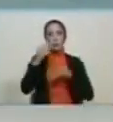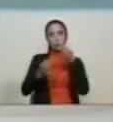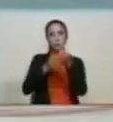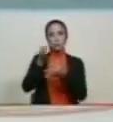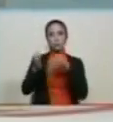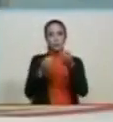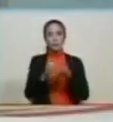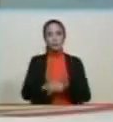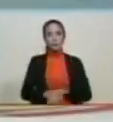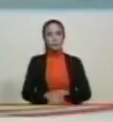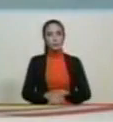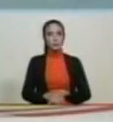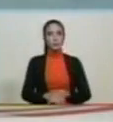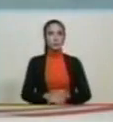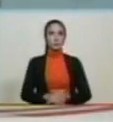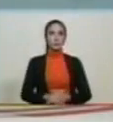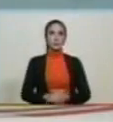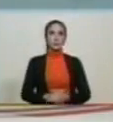usted. Adelante.